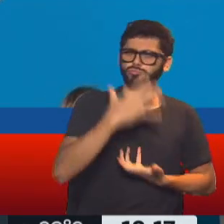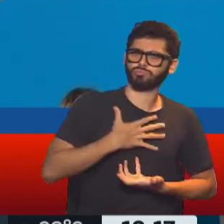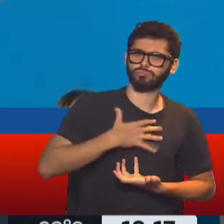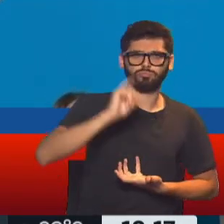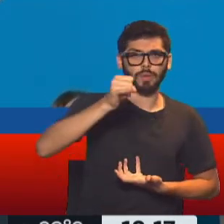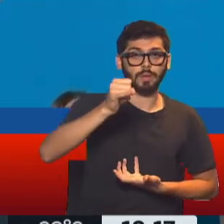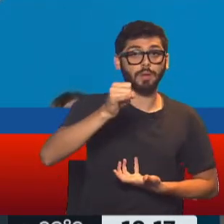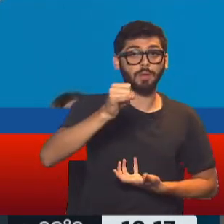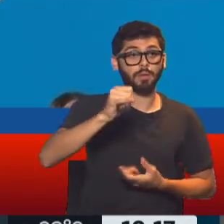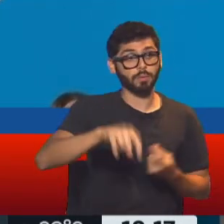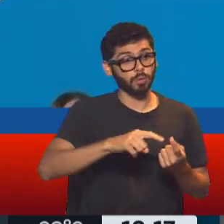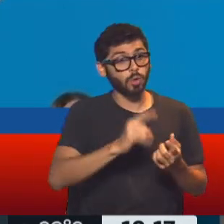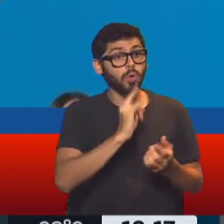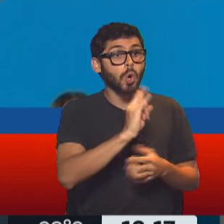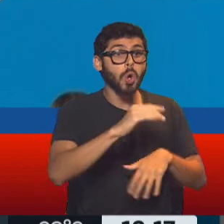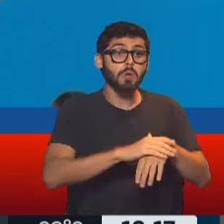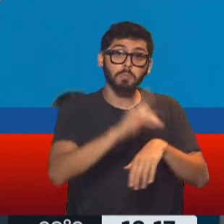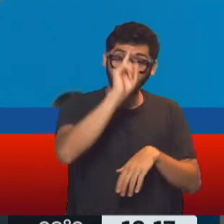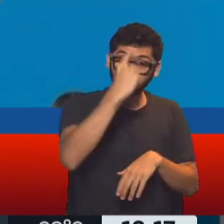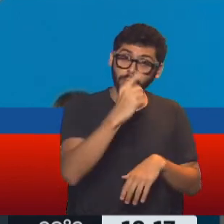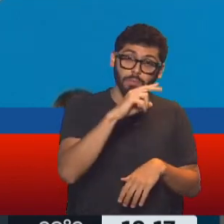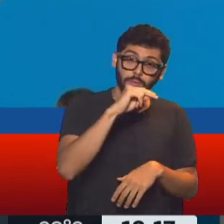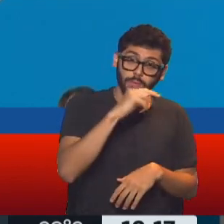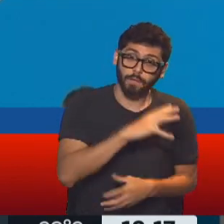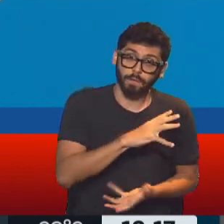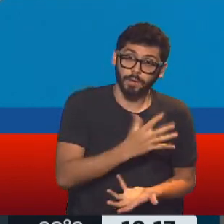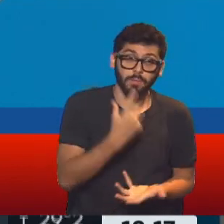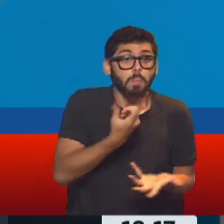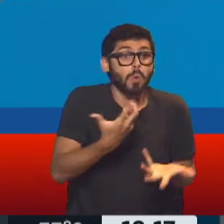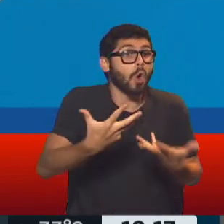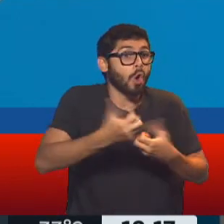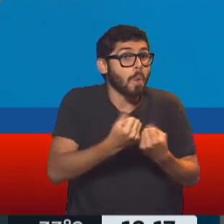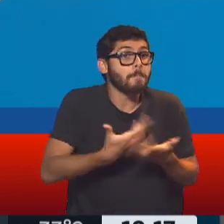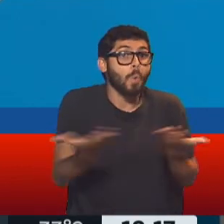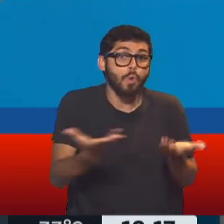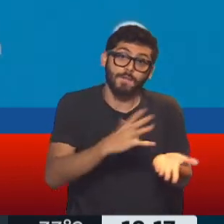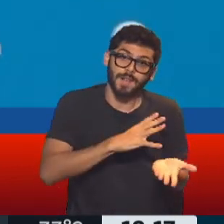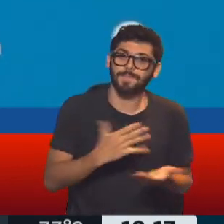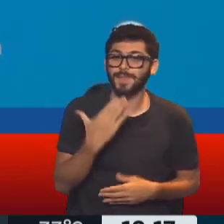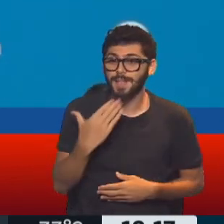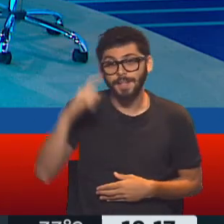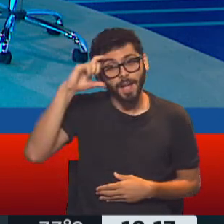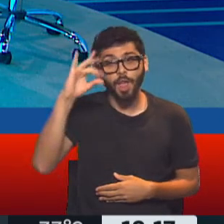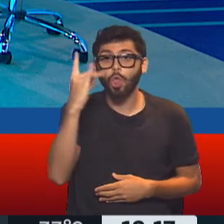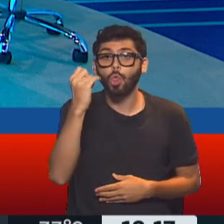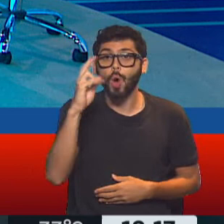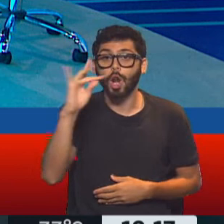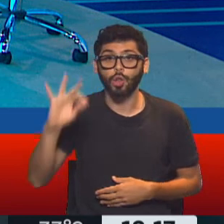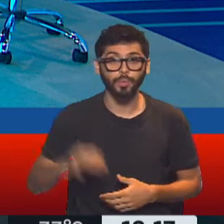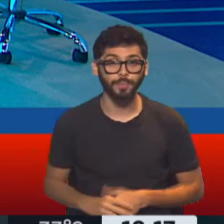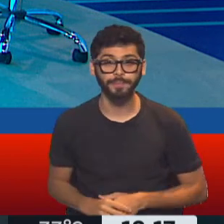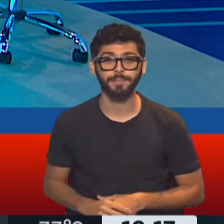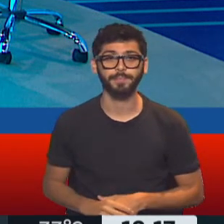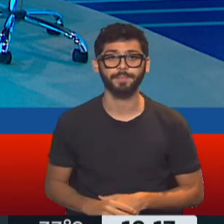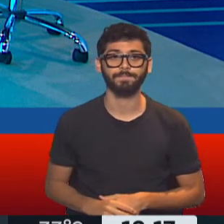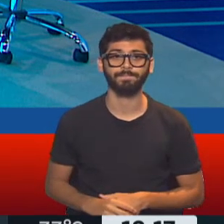tiene que ser quien se haga responsable, por ejemplo, del transporte público en la Ciudad de Buenos Aires. Muchas gracias, Eduardo. Fabián Wollman, de La